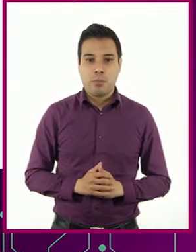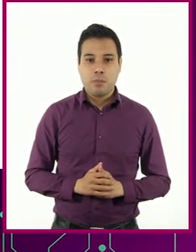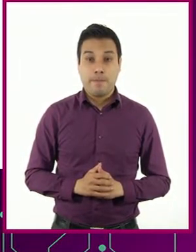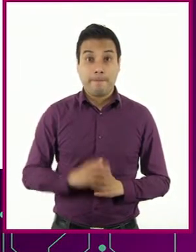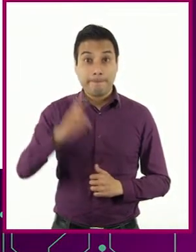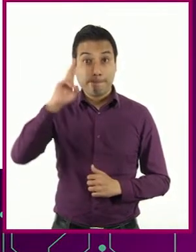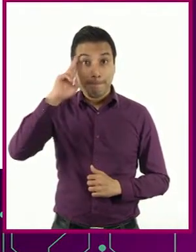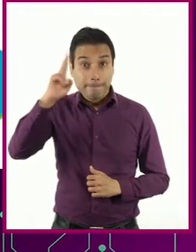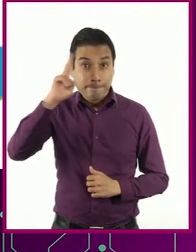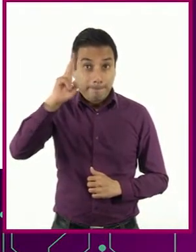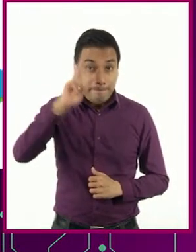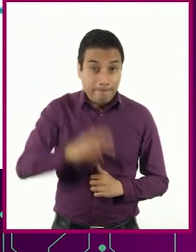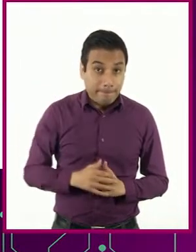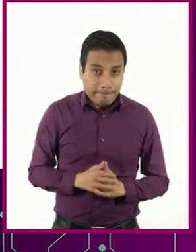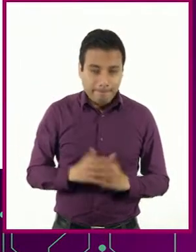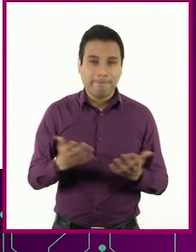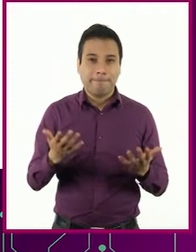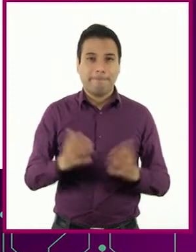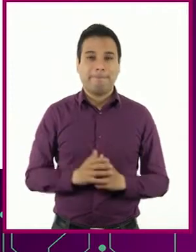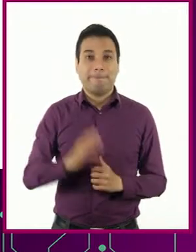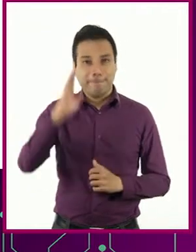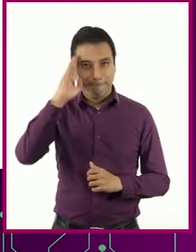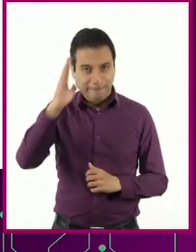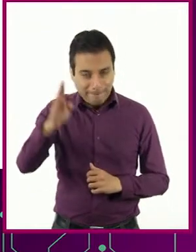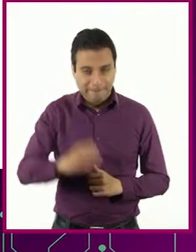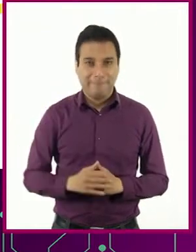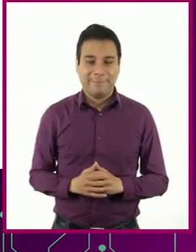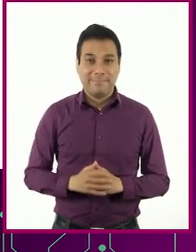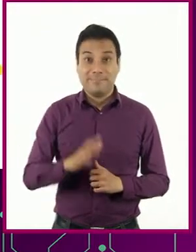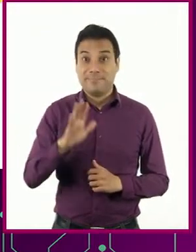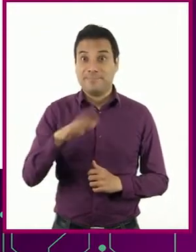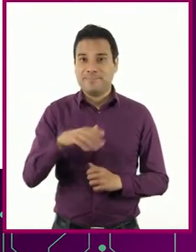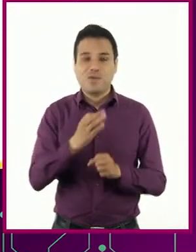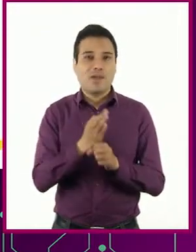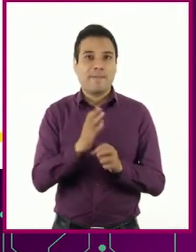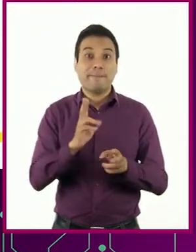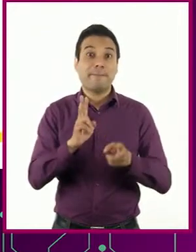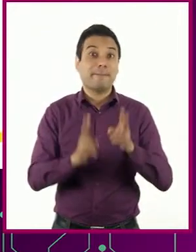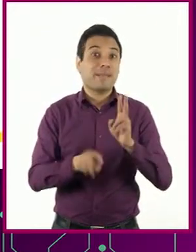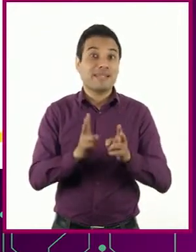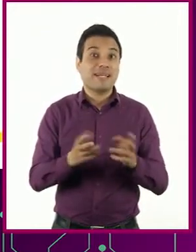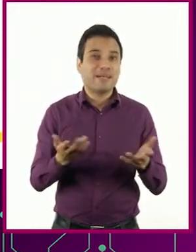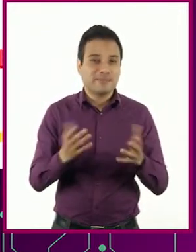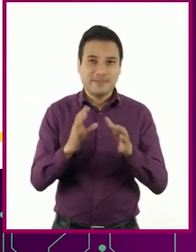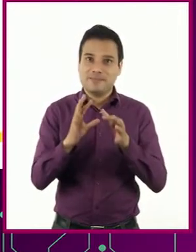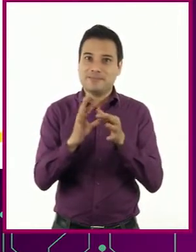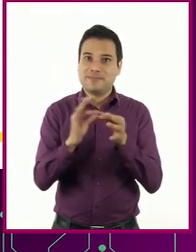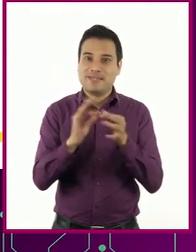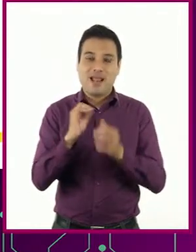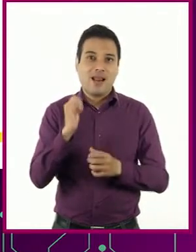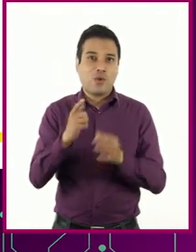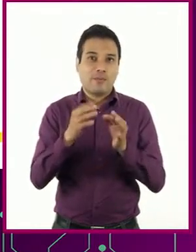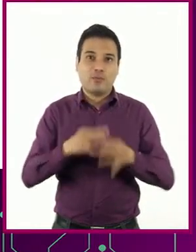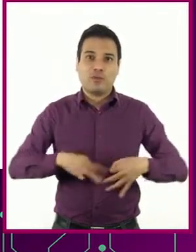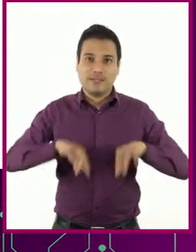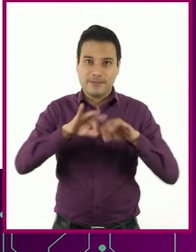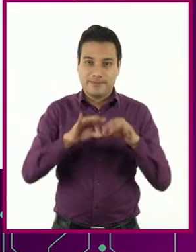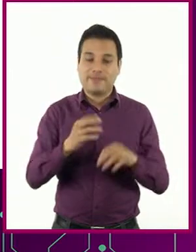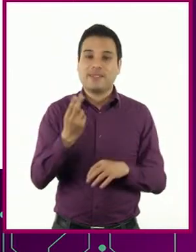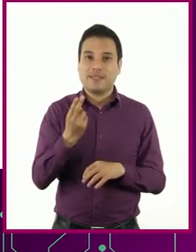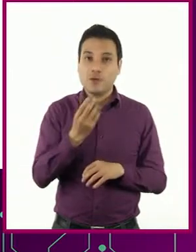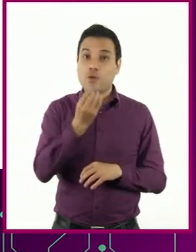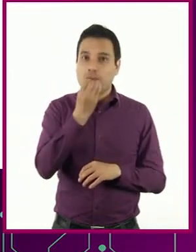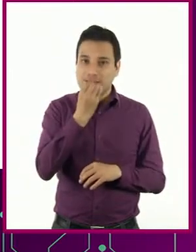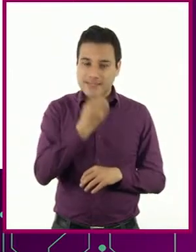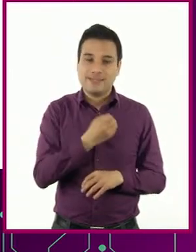Hola, hola, ¿cómo están? Yo soy Jorge Ansaldo. Y yo soy Diego Cárdenas. Oigan, les vamos a platicar de algo porque es fundamental tener una sana alimentación